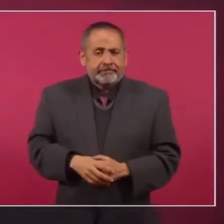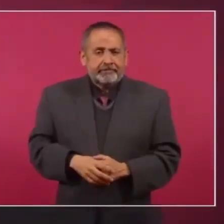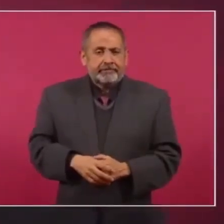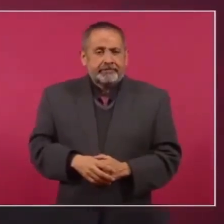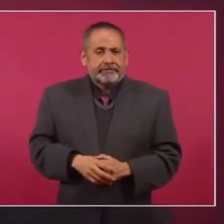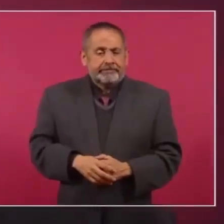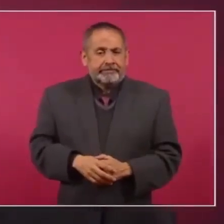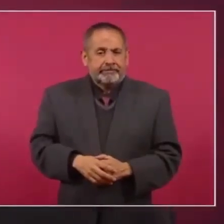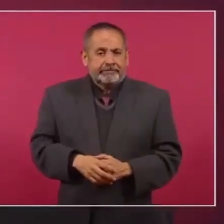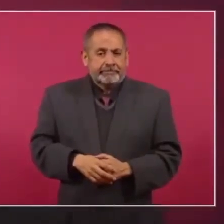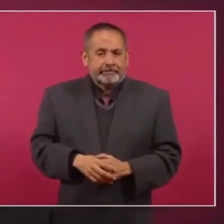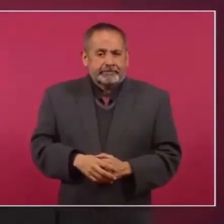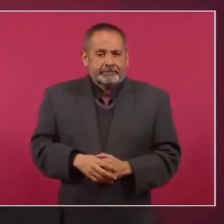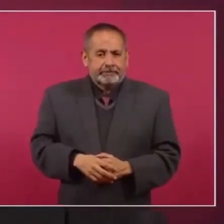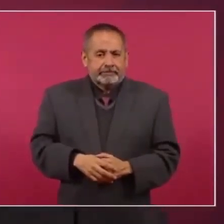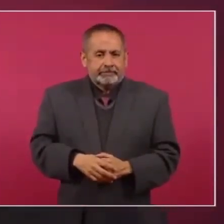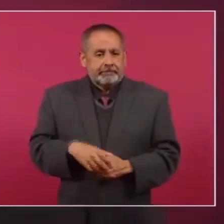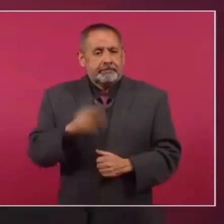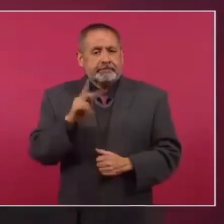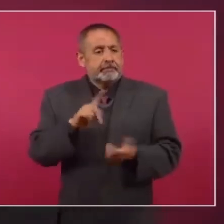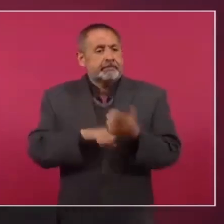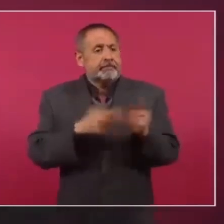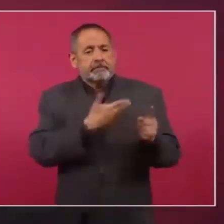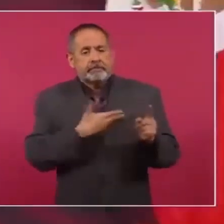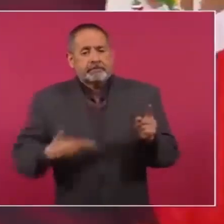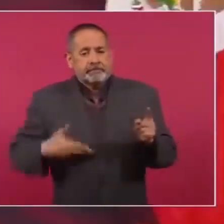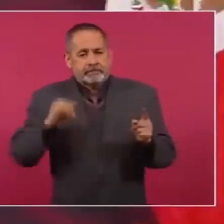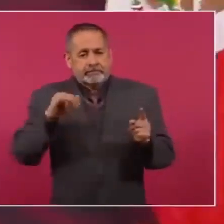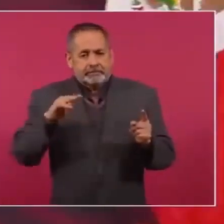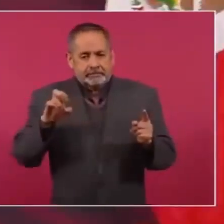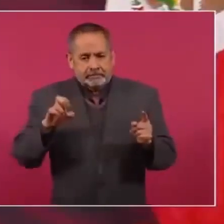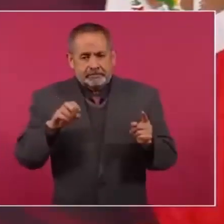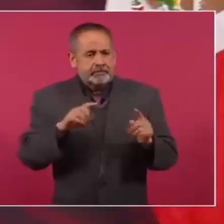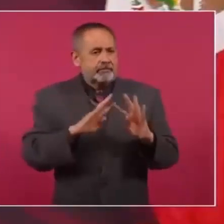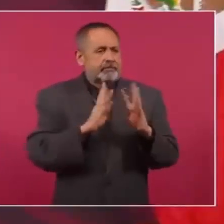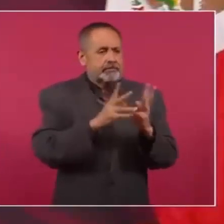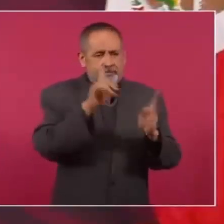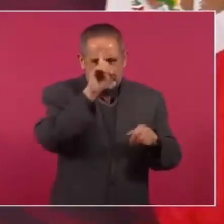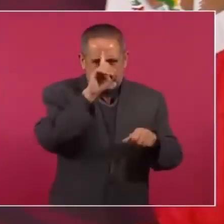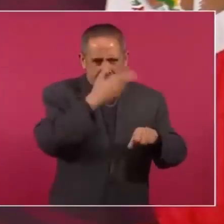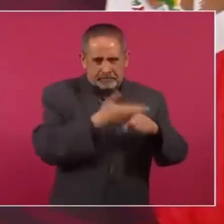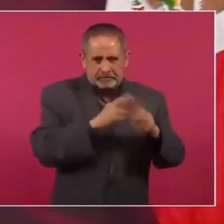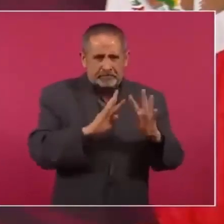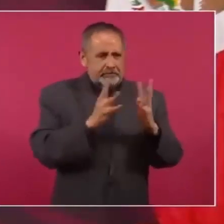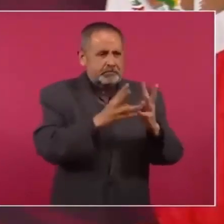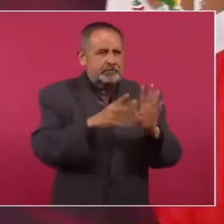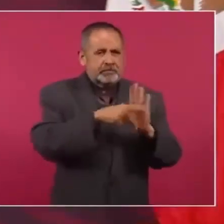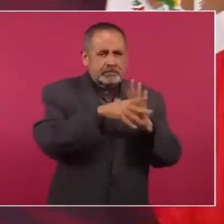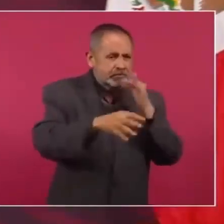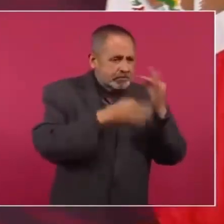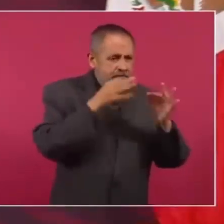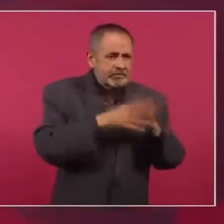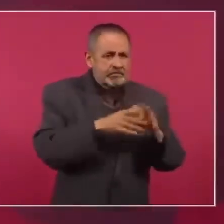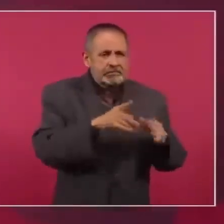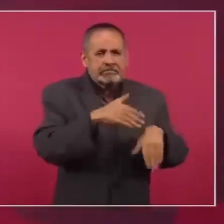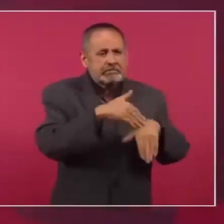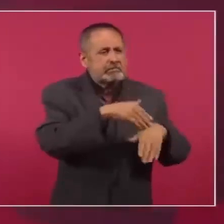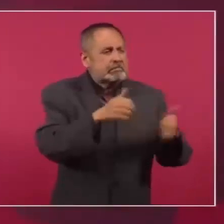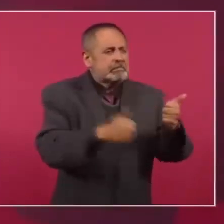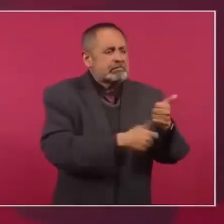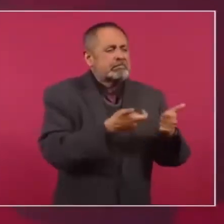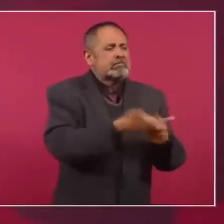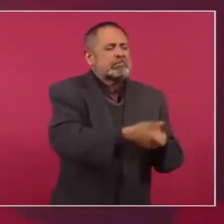el presidente del INE, todos los consejeros, la prensa vendida,